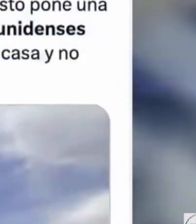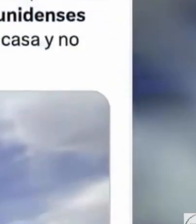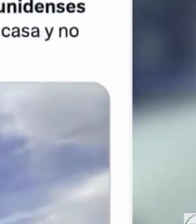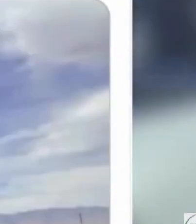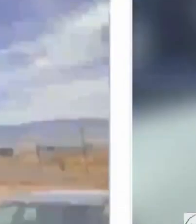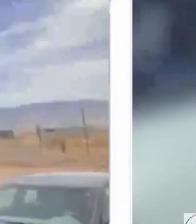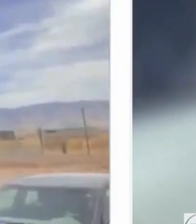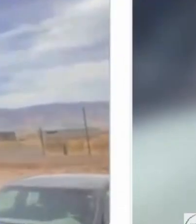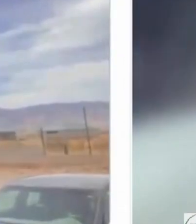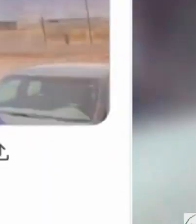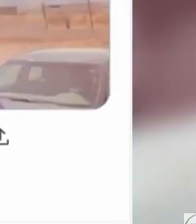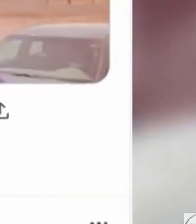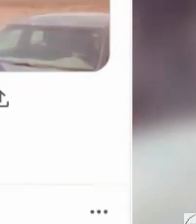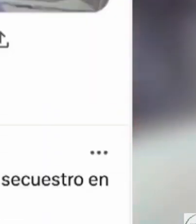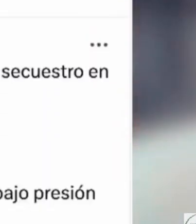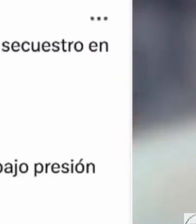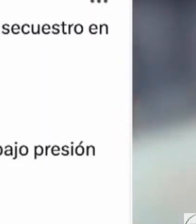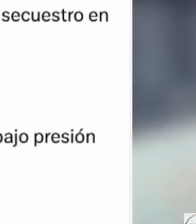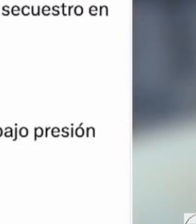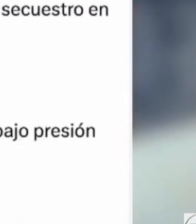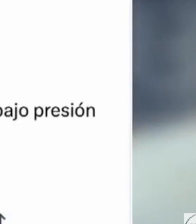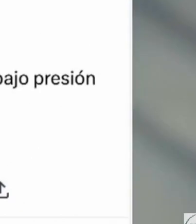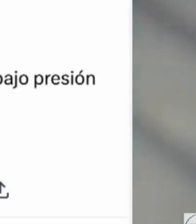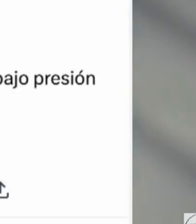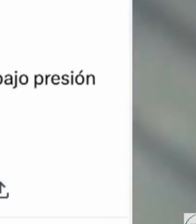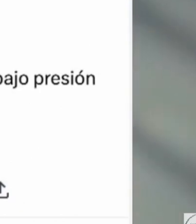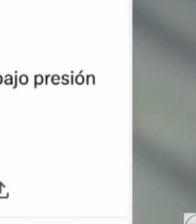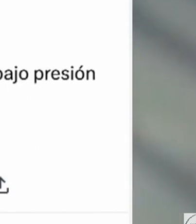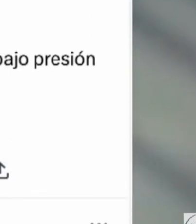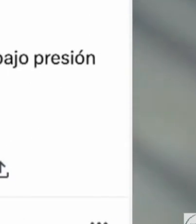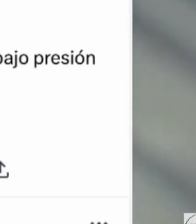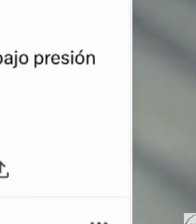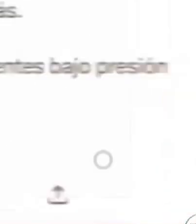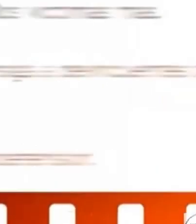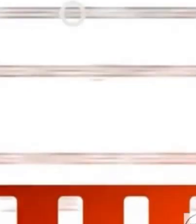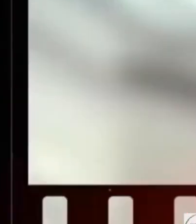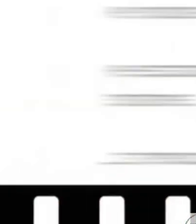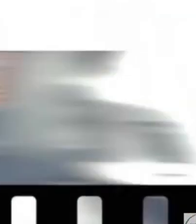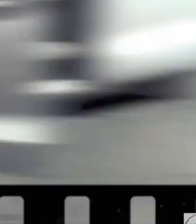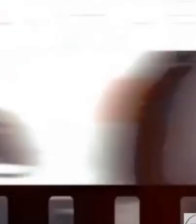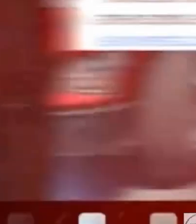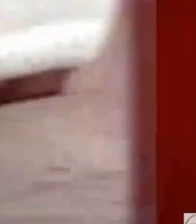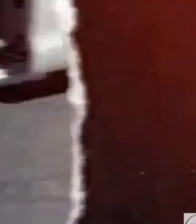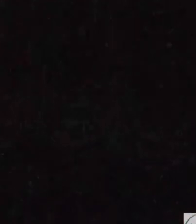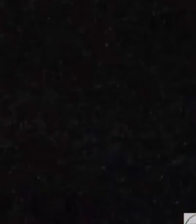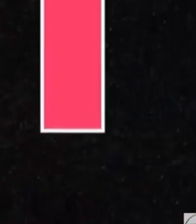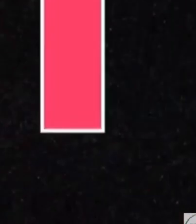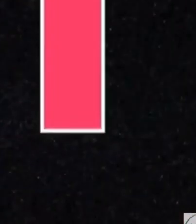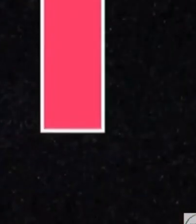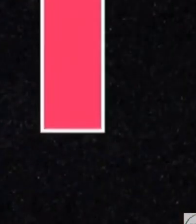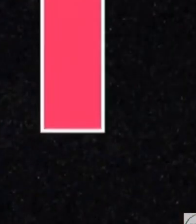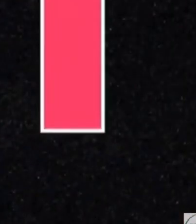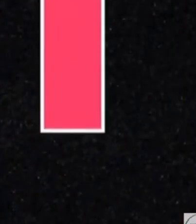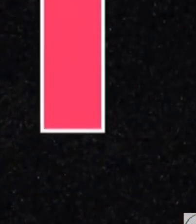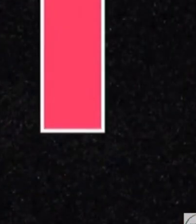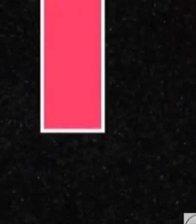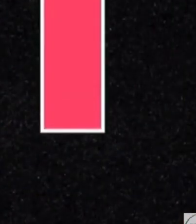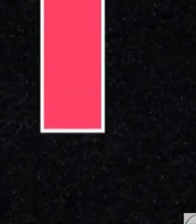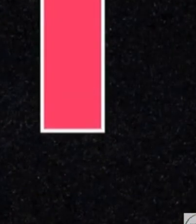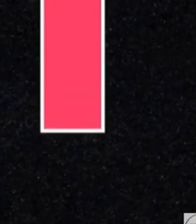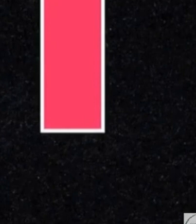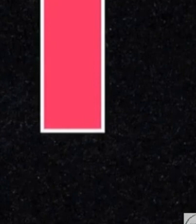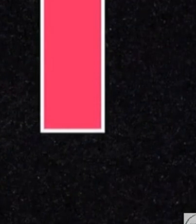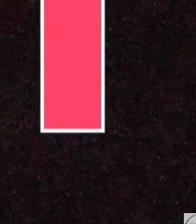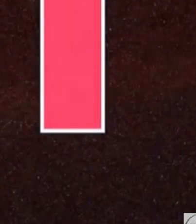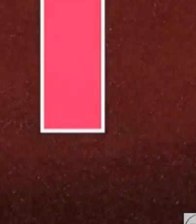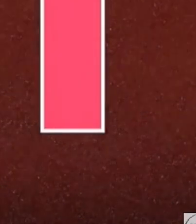redes sociales una campaña de desinformación con 3 ejes falsos. 1. Falso que el gobernador Américo